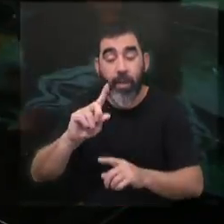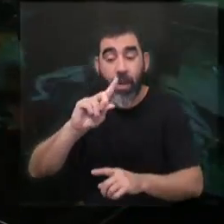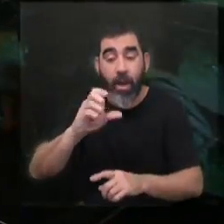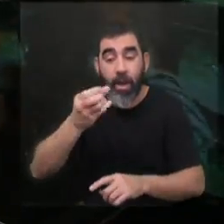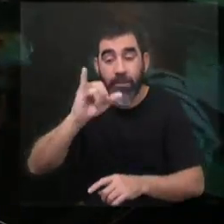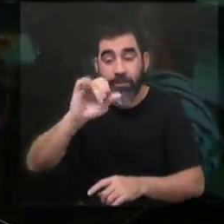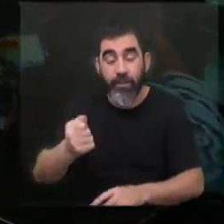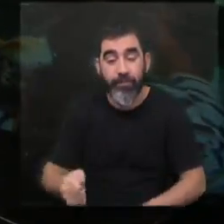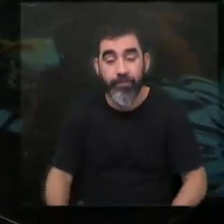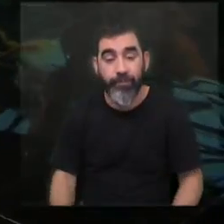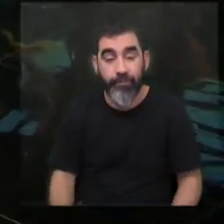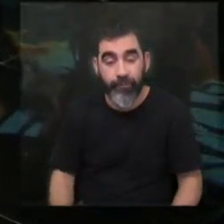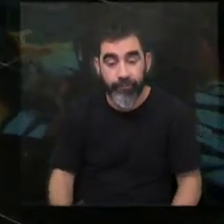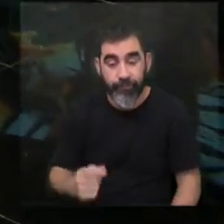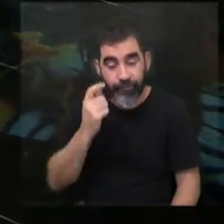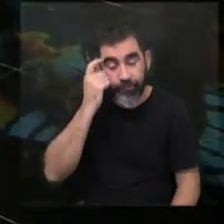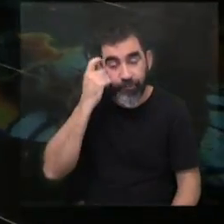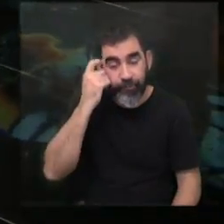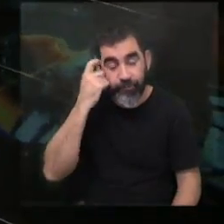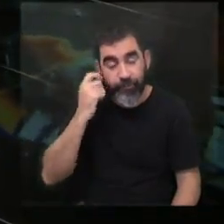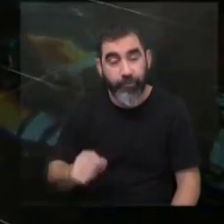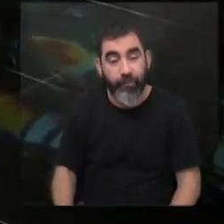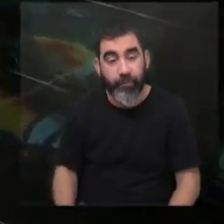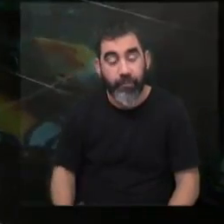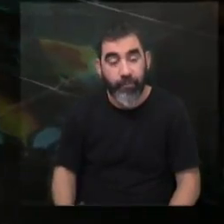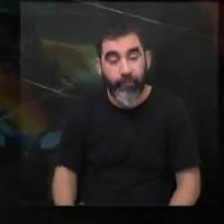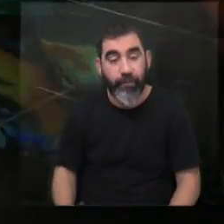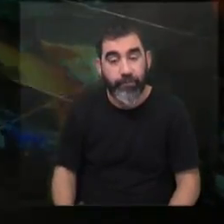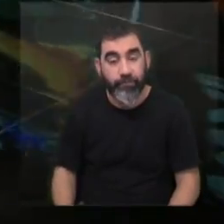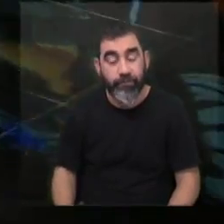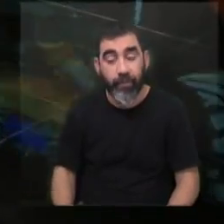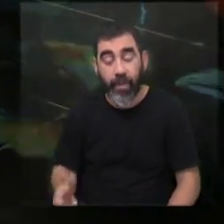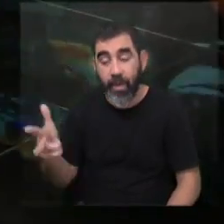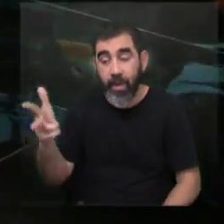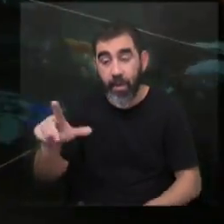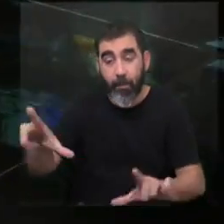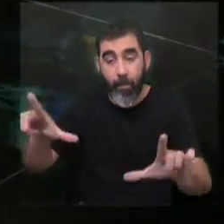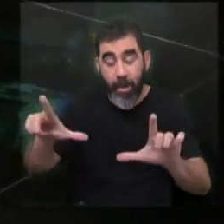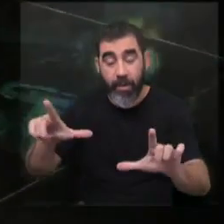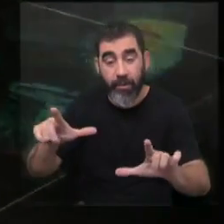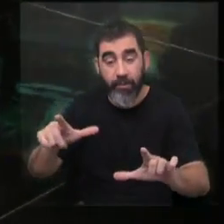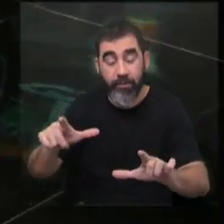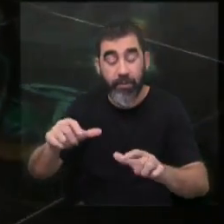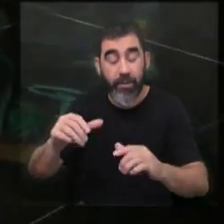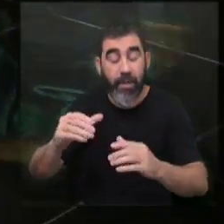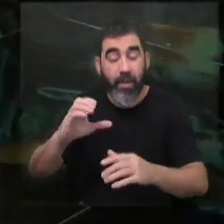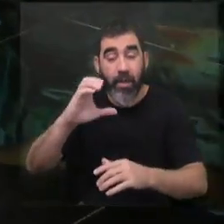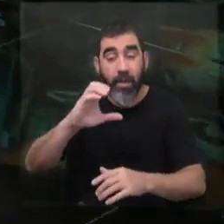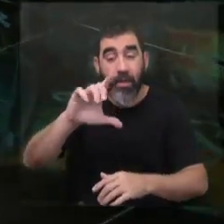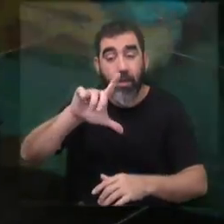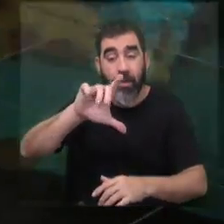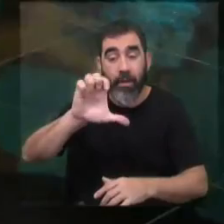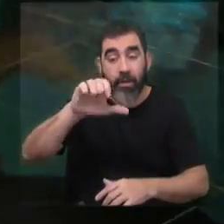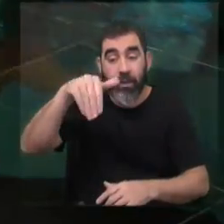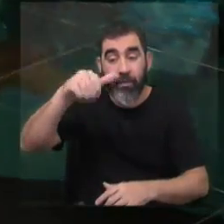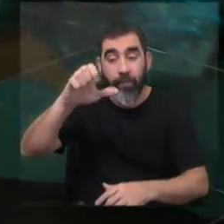García Levias, que tiene que ver con ella. Simplemente un comentario al margen, las imágenes que estamos viendo son del bioterio de Clemente Estable, creo que no es el único en el que